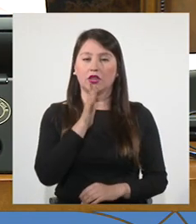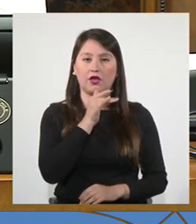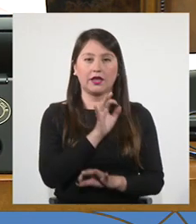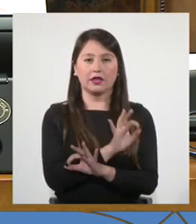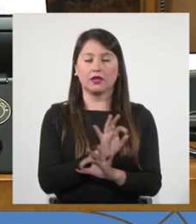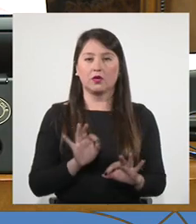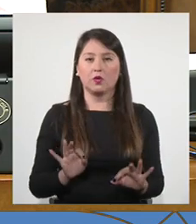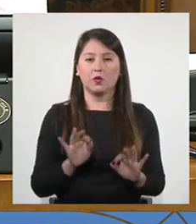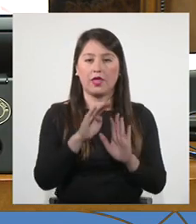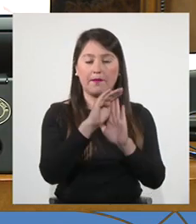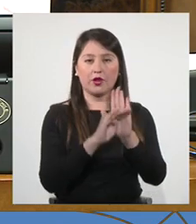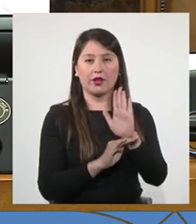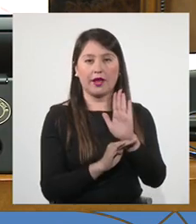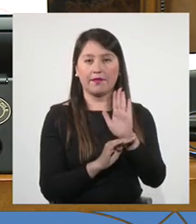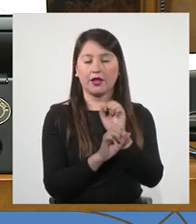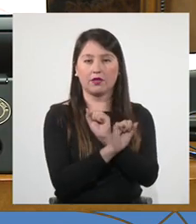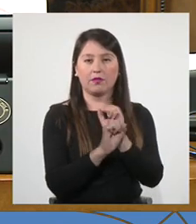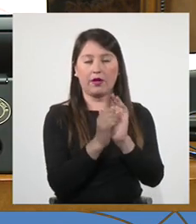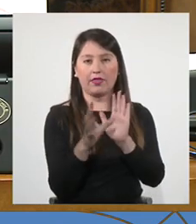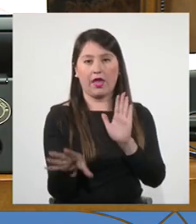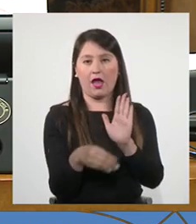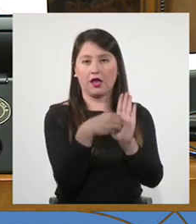al cual adquirir.